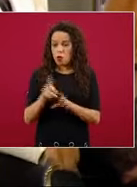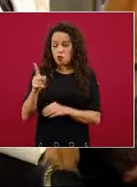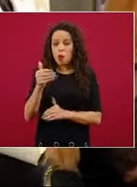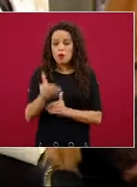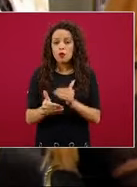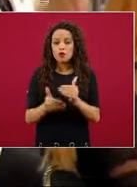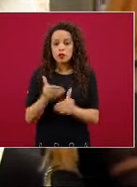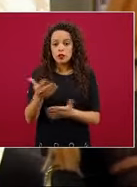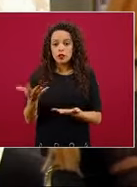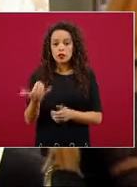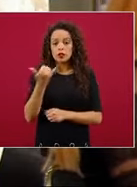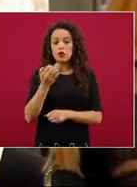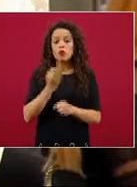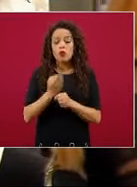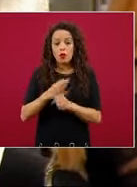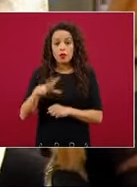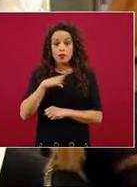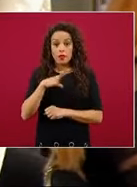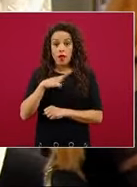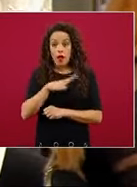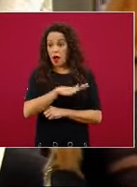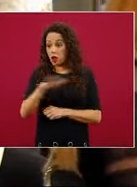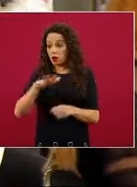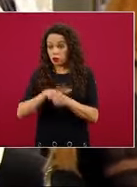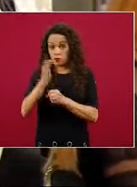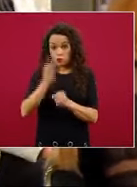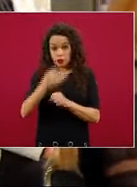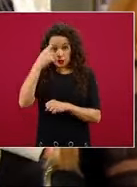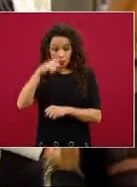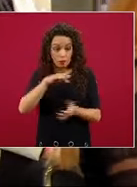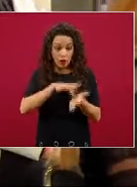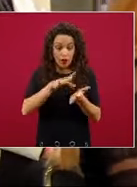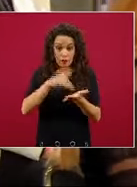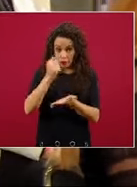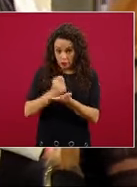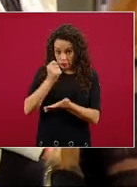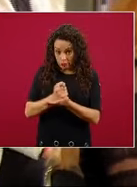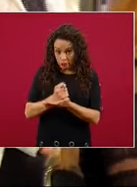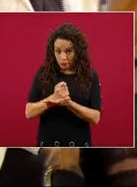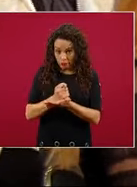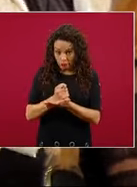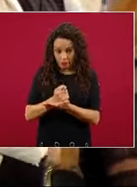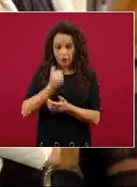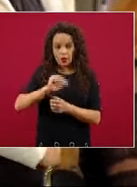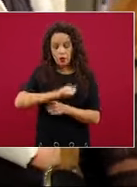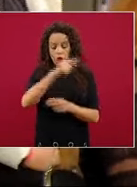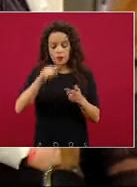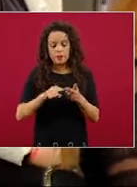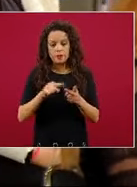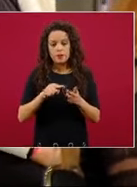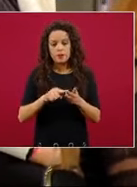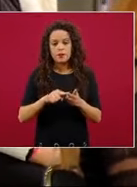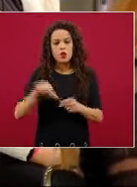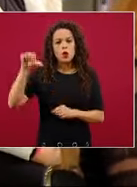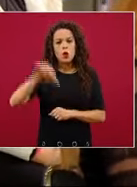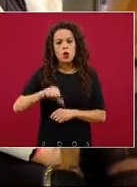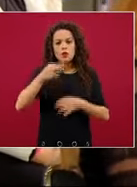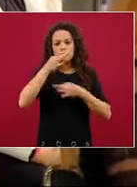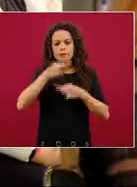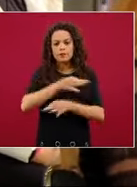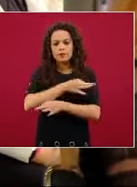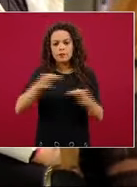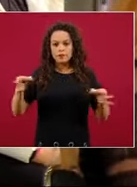qué capacidad estamos teniendo para responder a eso. Y luego hubo una nota hoy que ha